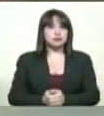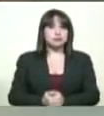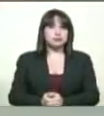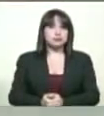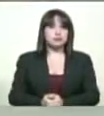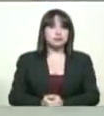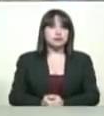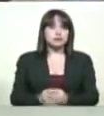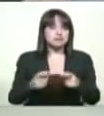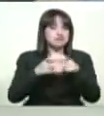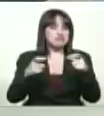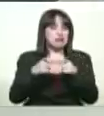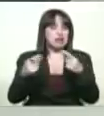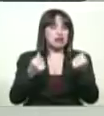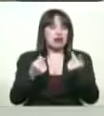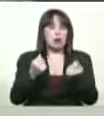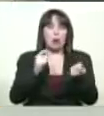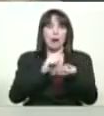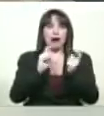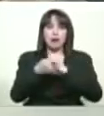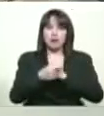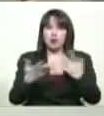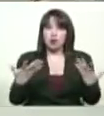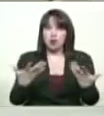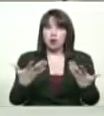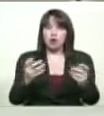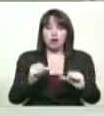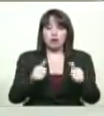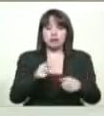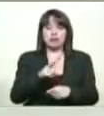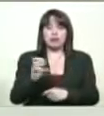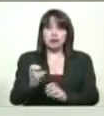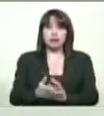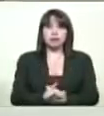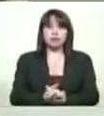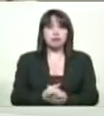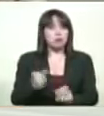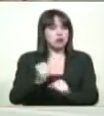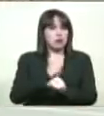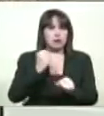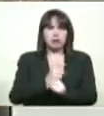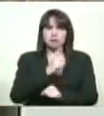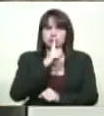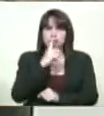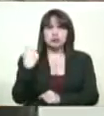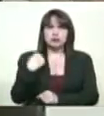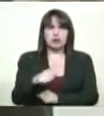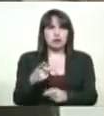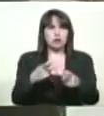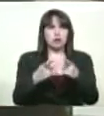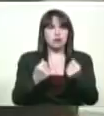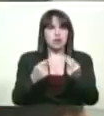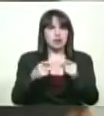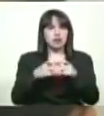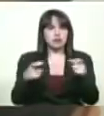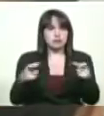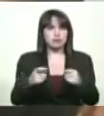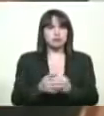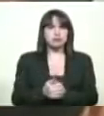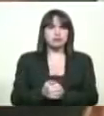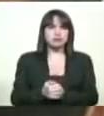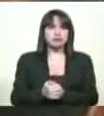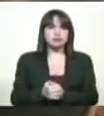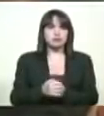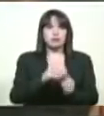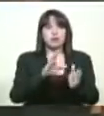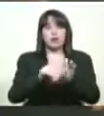como yo les dije a todos fuimos trabajando acá y tenemos los billetes nos han